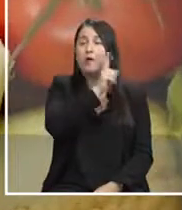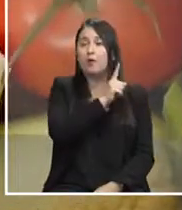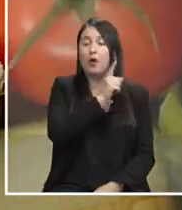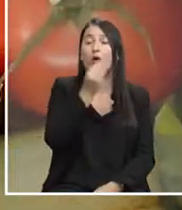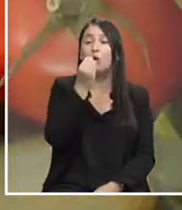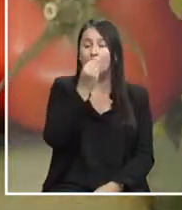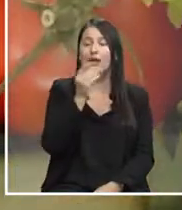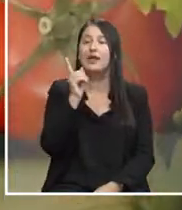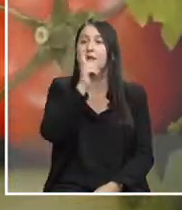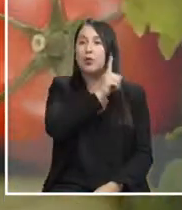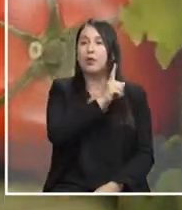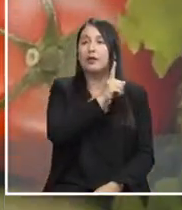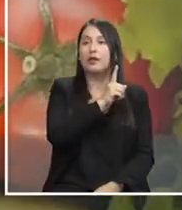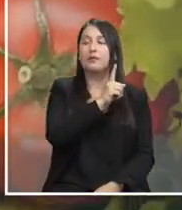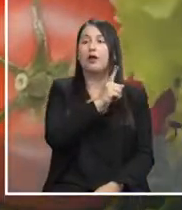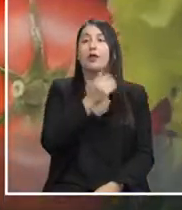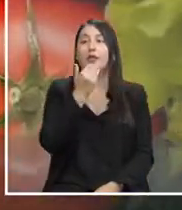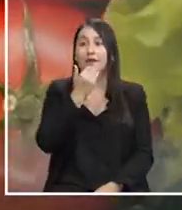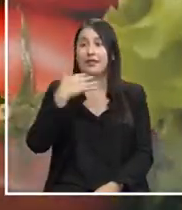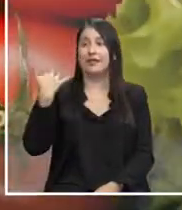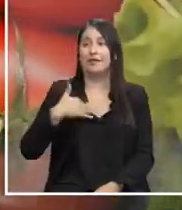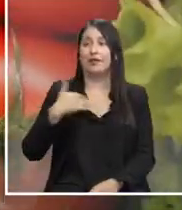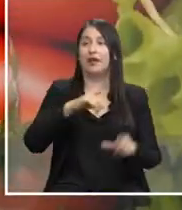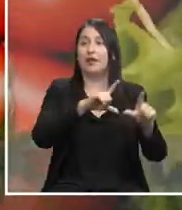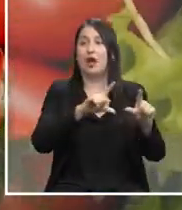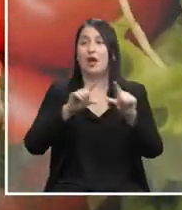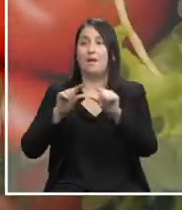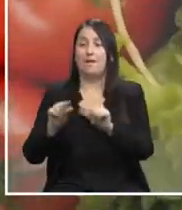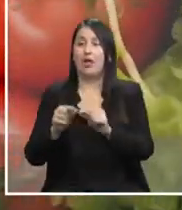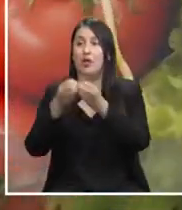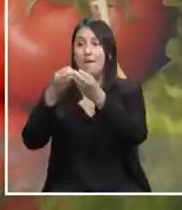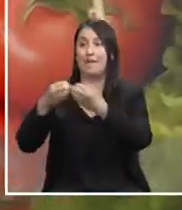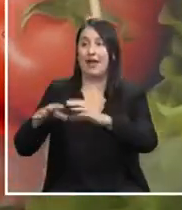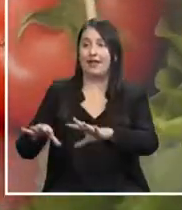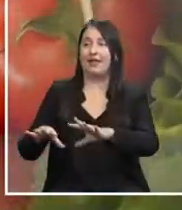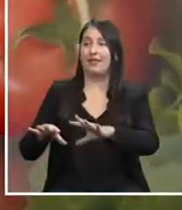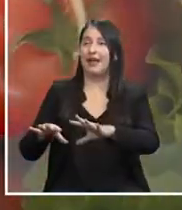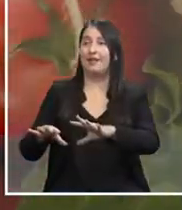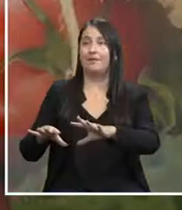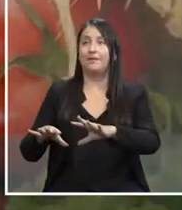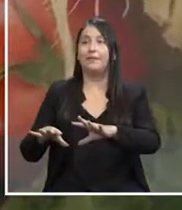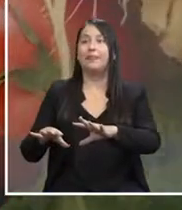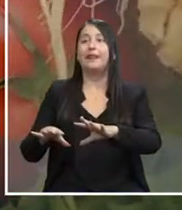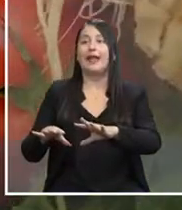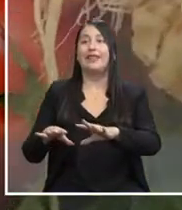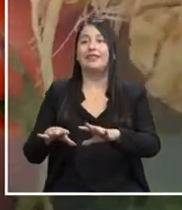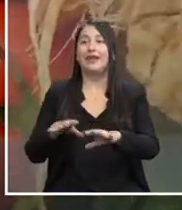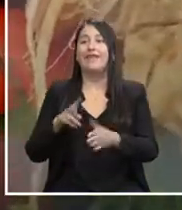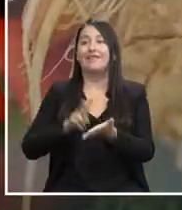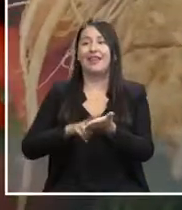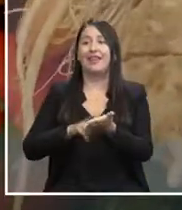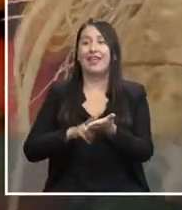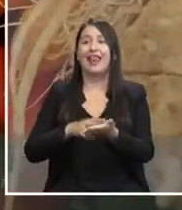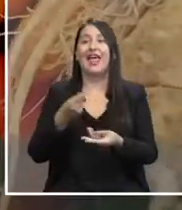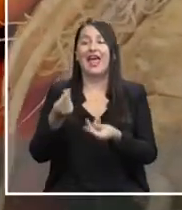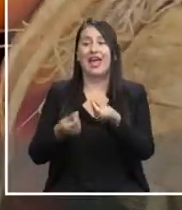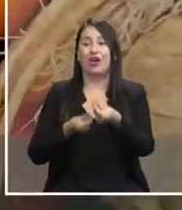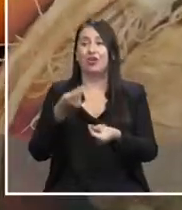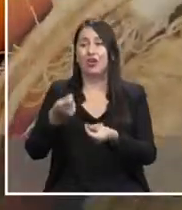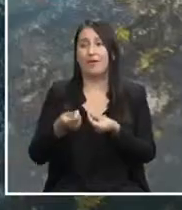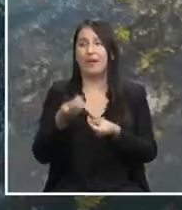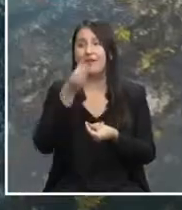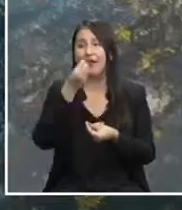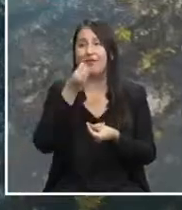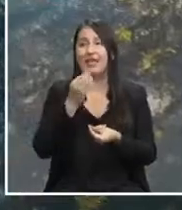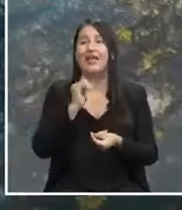menos importante, debemos reducir la pérdida y el desperdicio de alimentos del sistema, cambiar a economías alimentarias